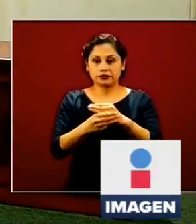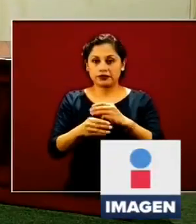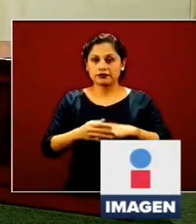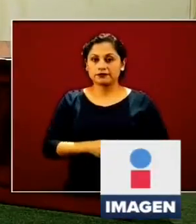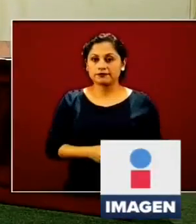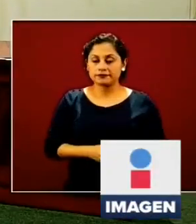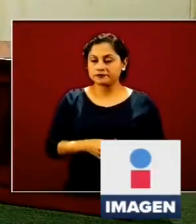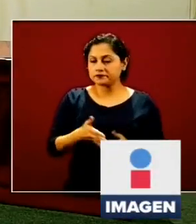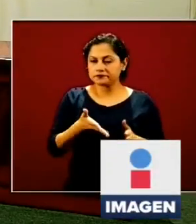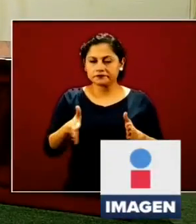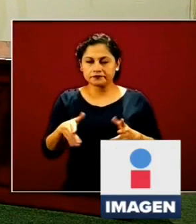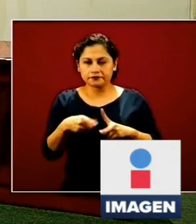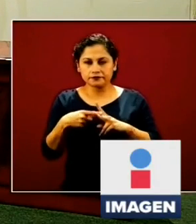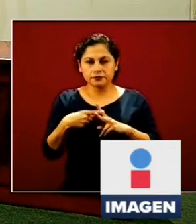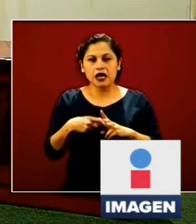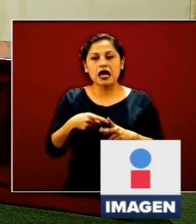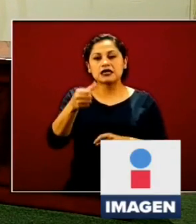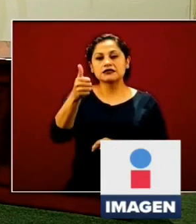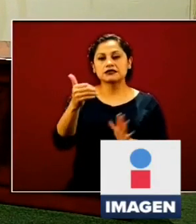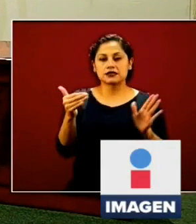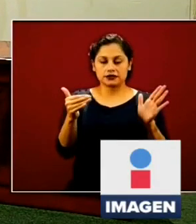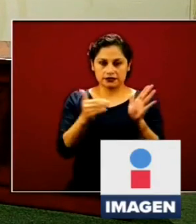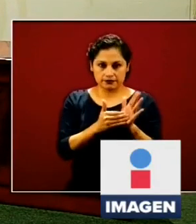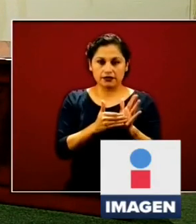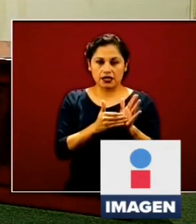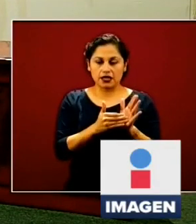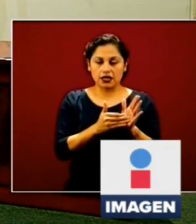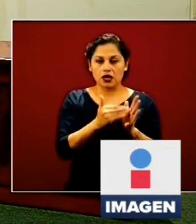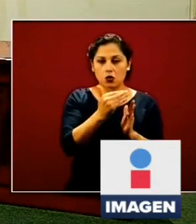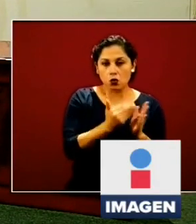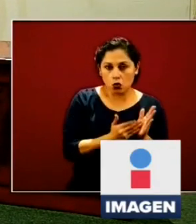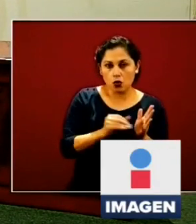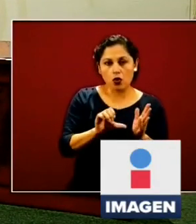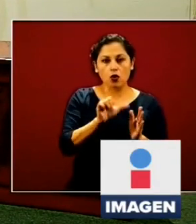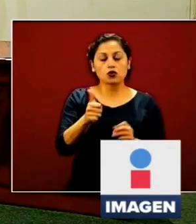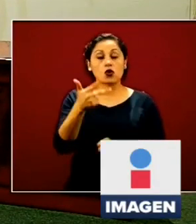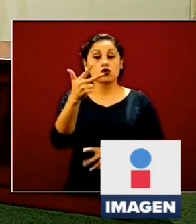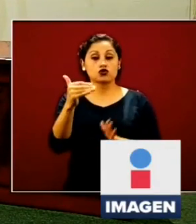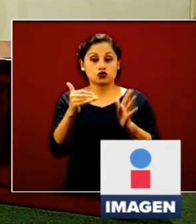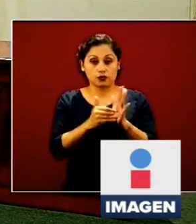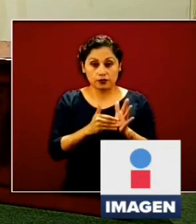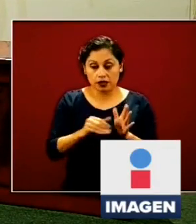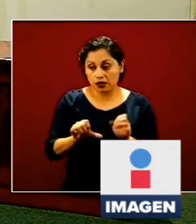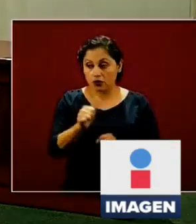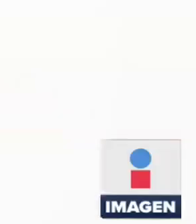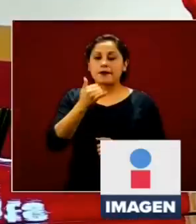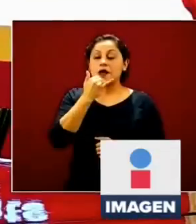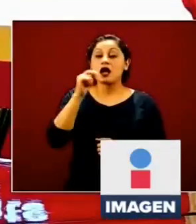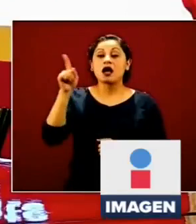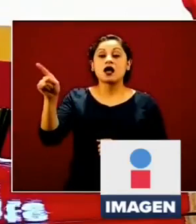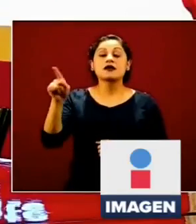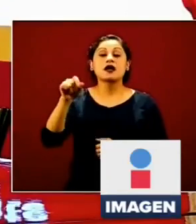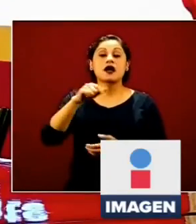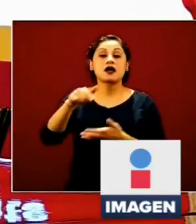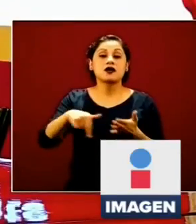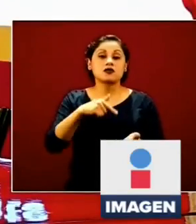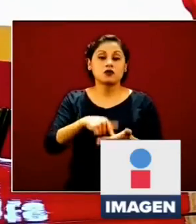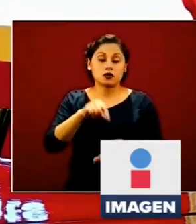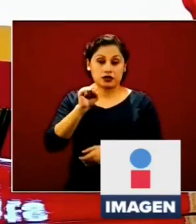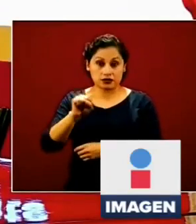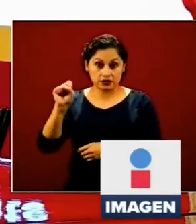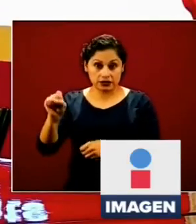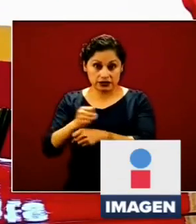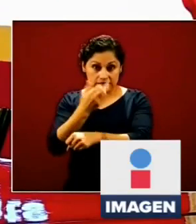El mínimo era 6 mil. Otro escenario era 8.000, otro era 12.500 y teníamos así